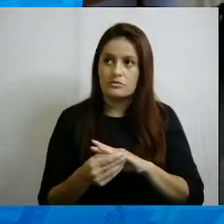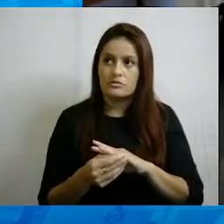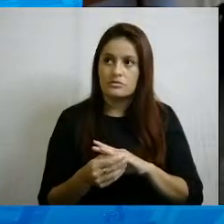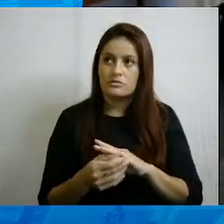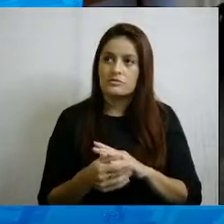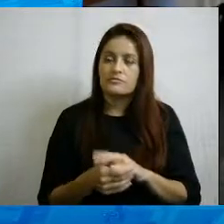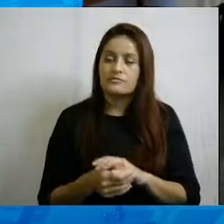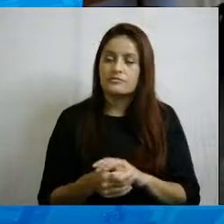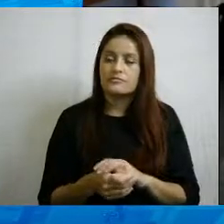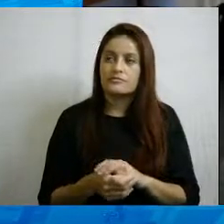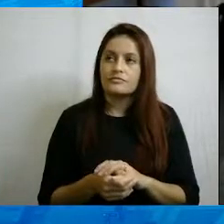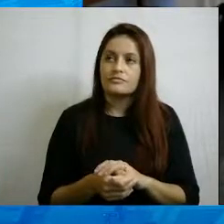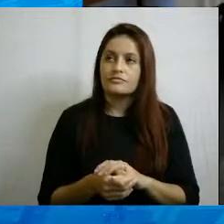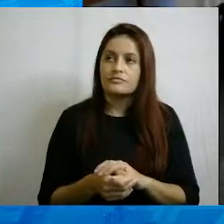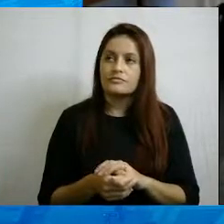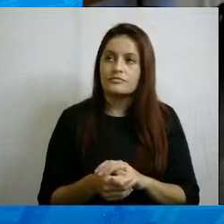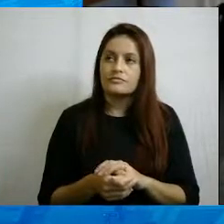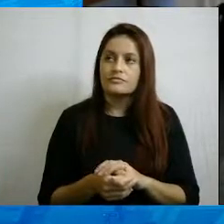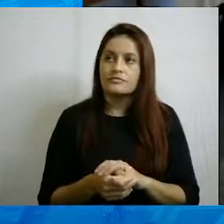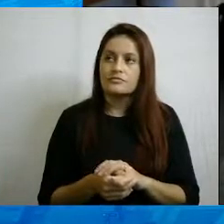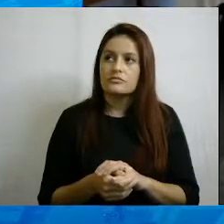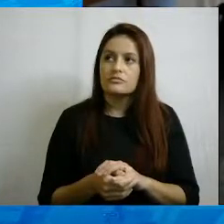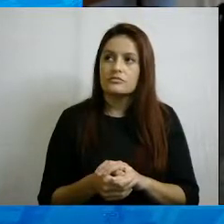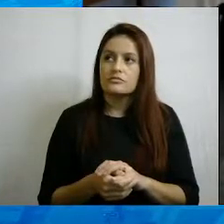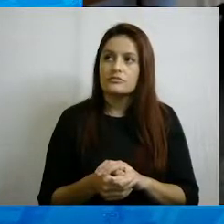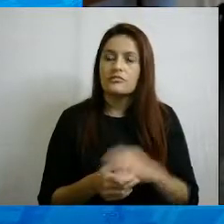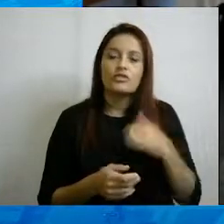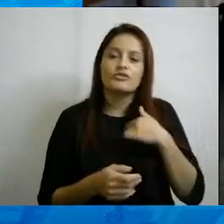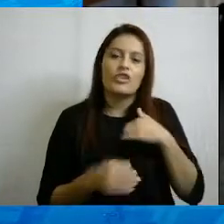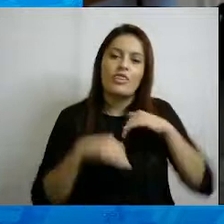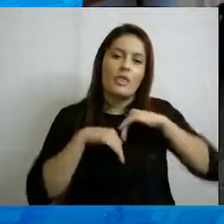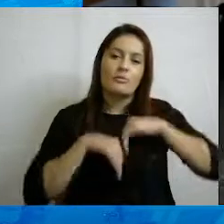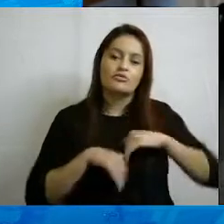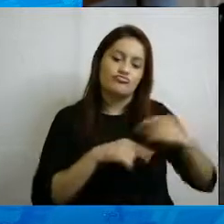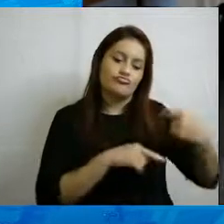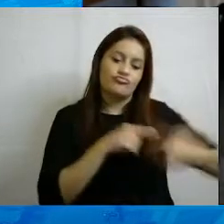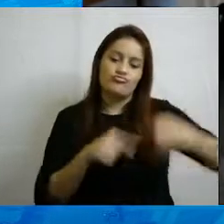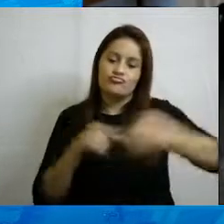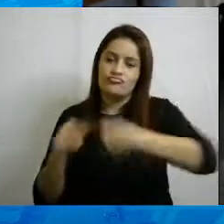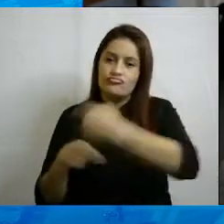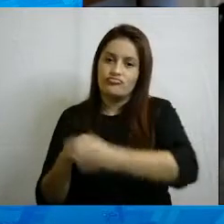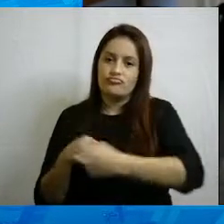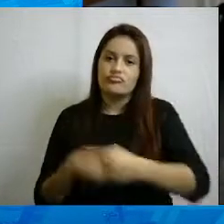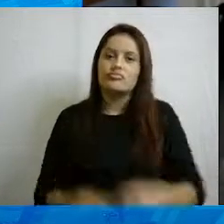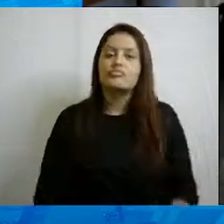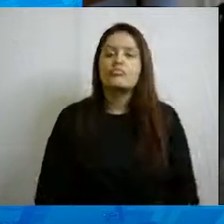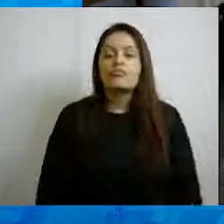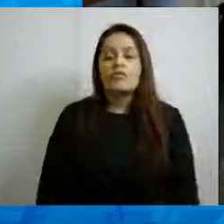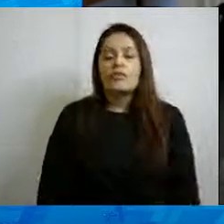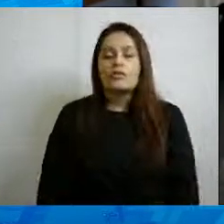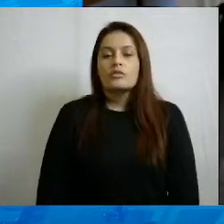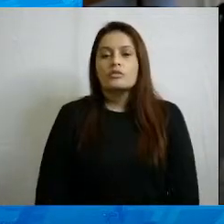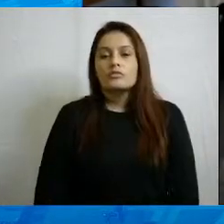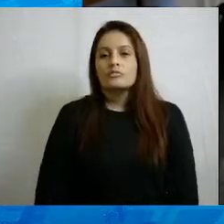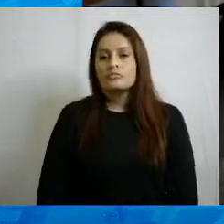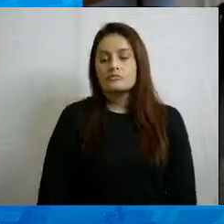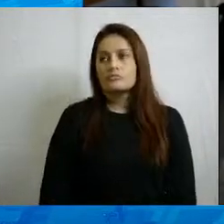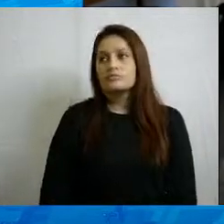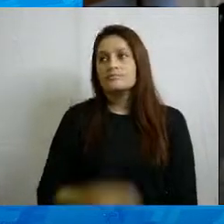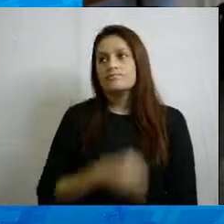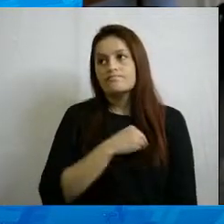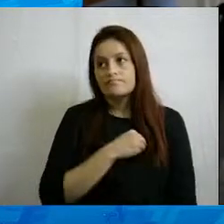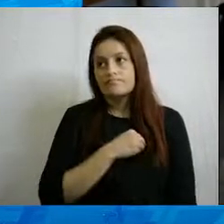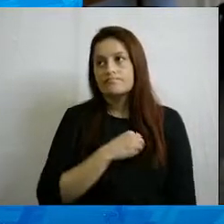aquí. Todos me saben eso porque traigo una depresión muy grande en mi persona. Y eso me ha costado mucho